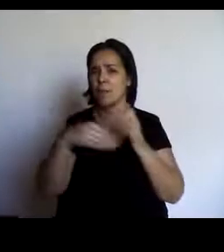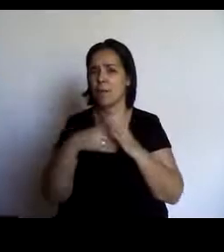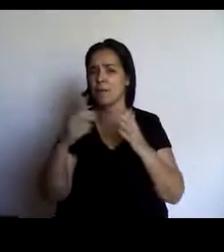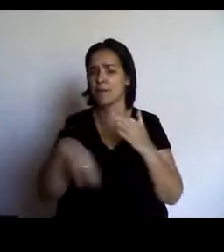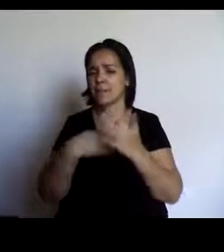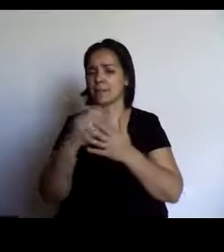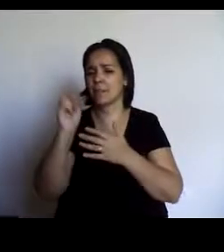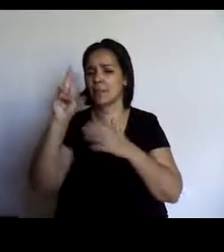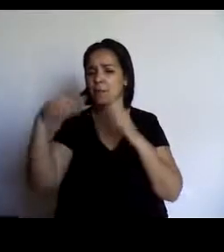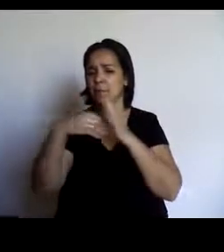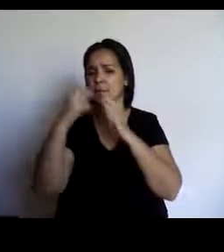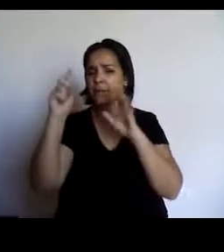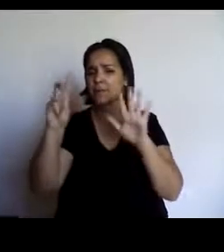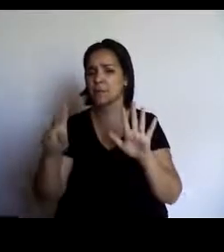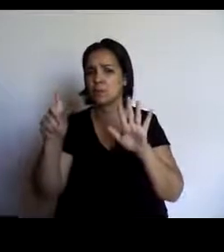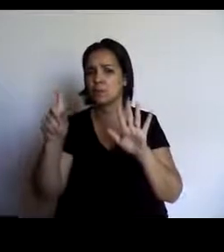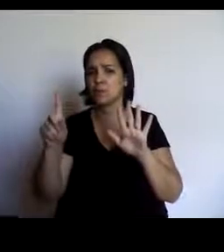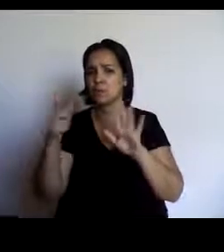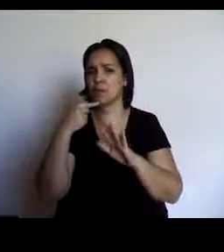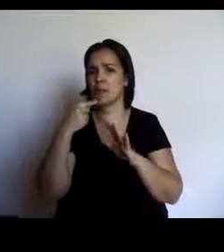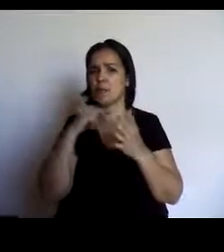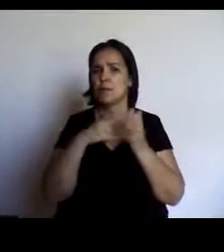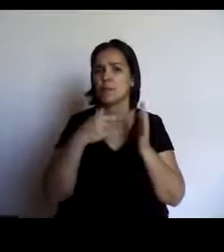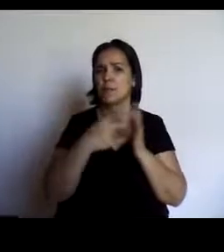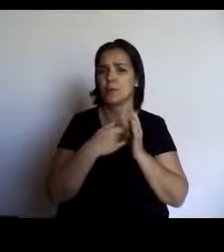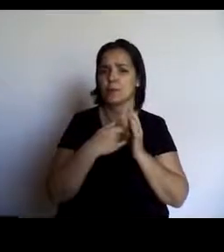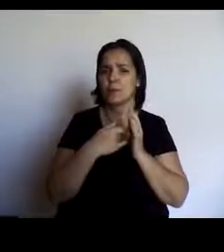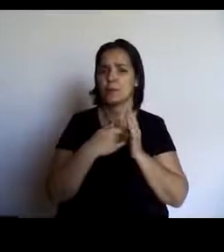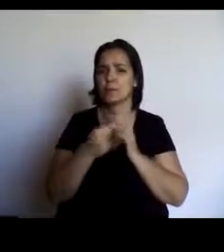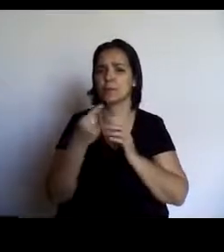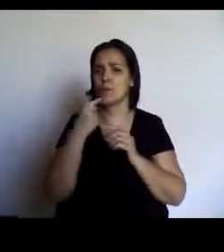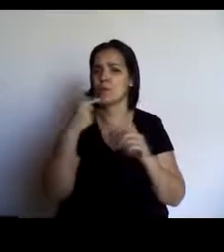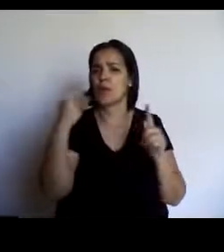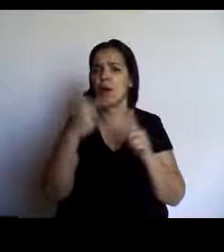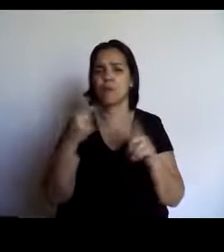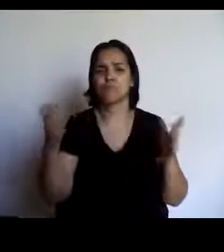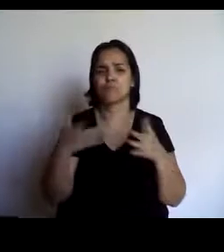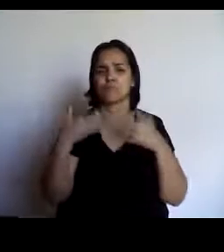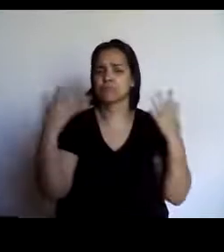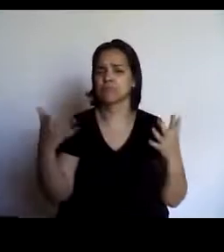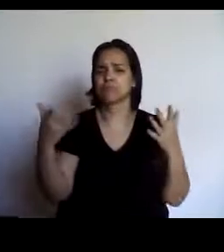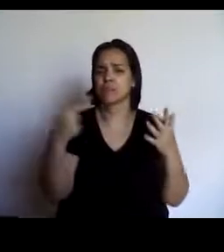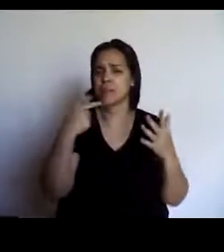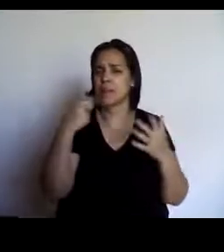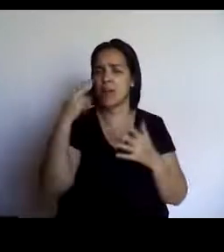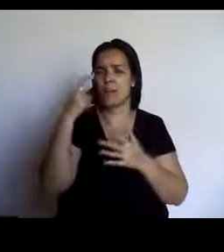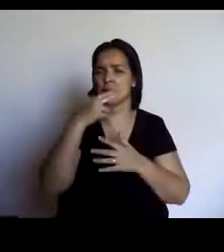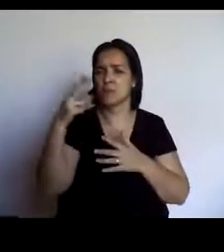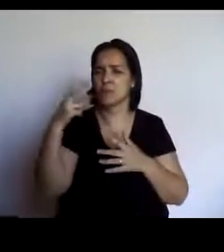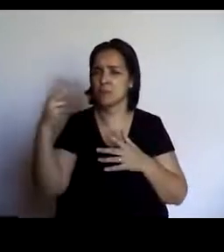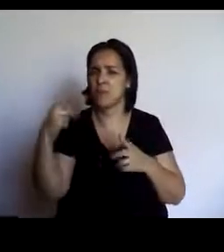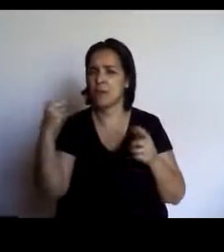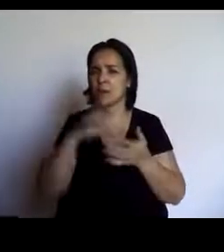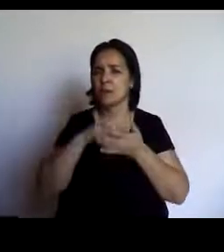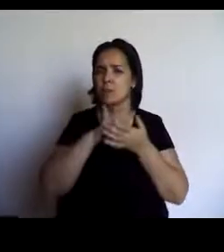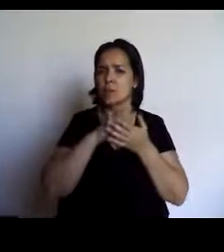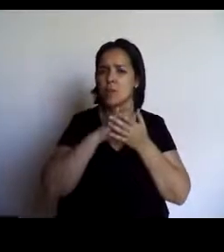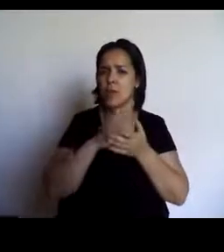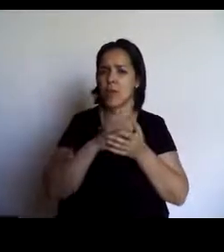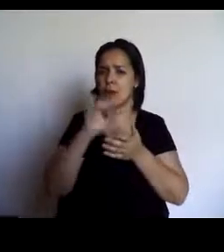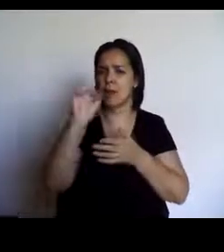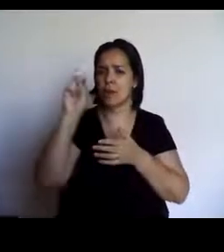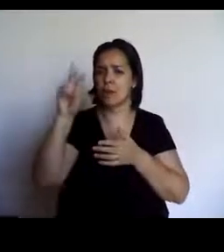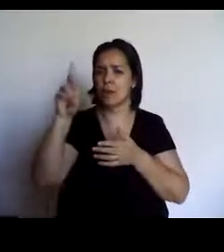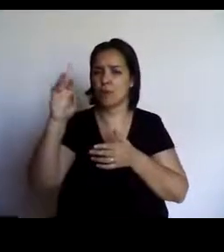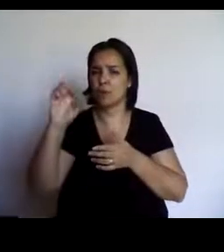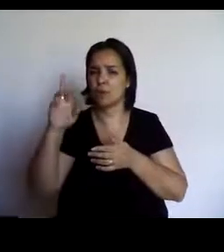2020-2021. El proyecto tiene como objetivo principal dar la visibilidad y difundir los servicios de la red EURES para que